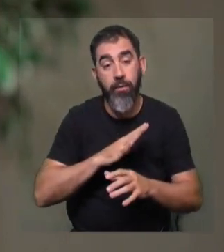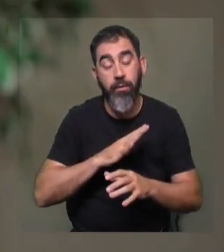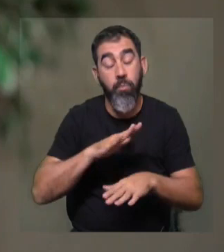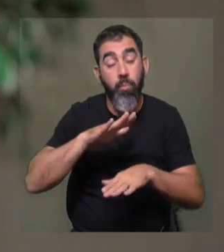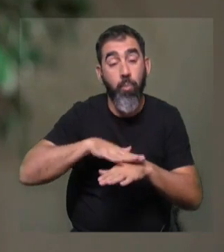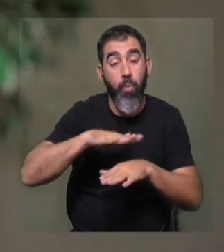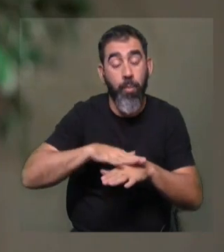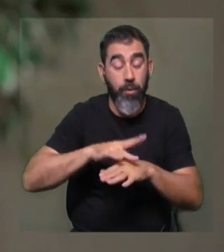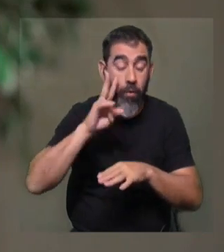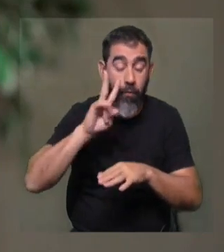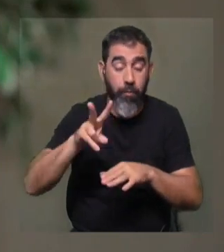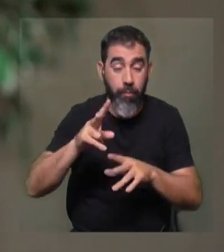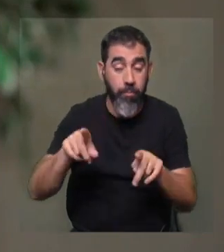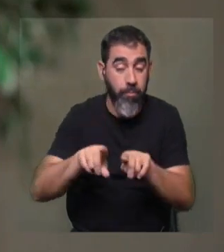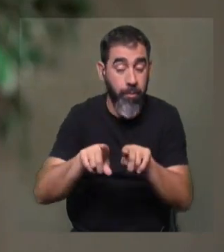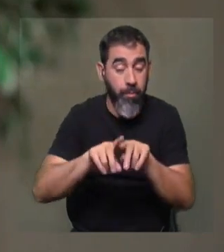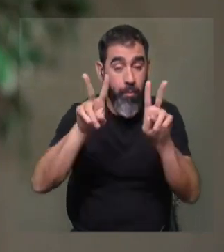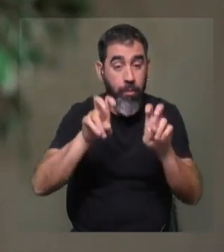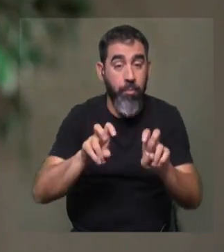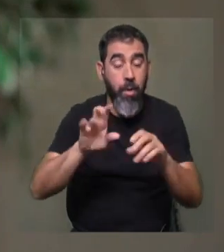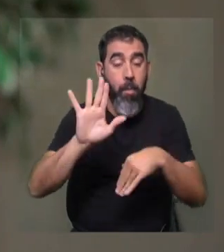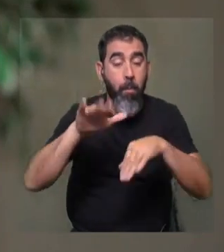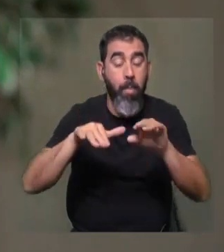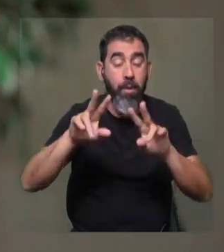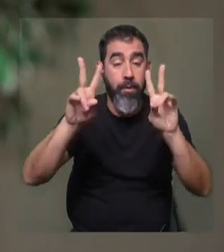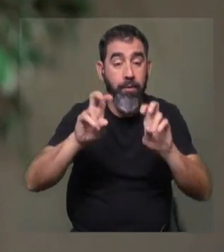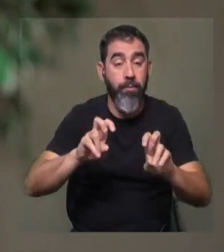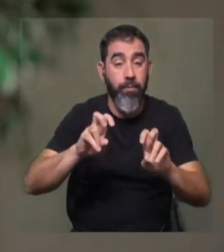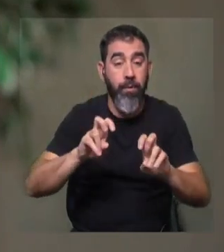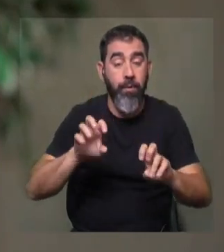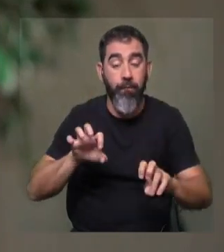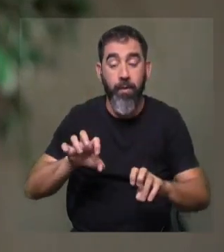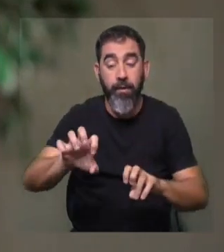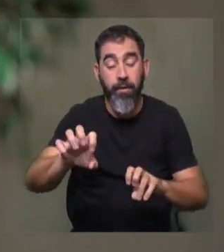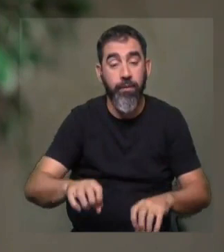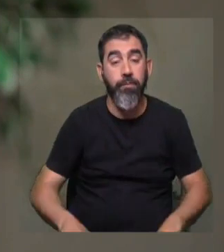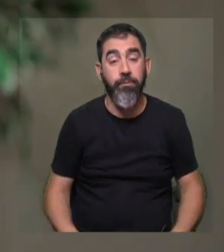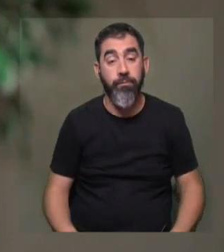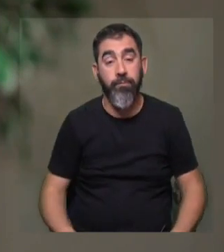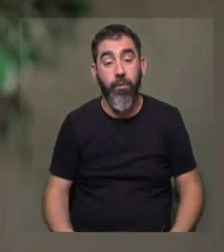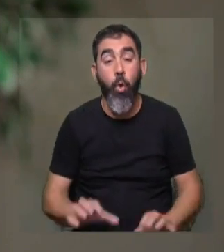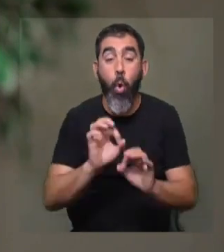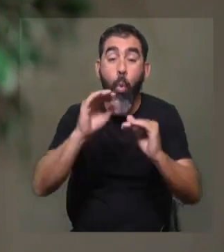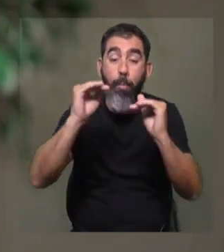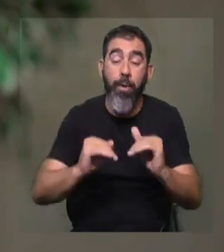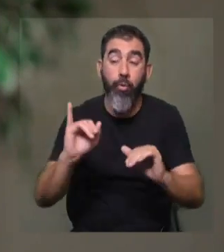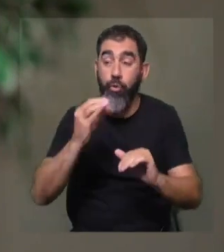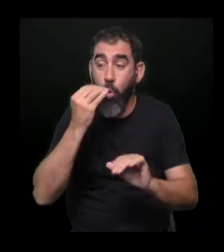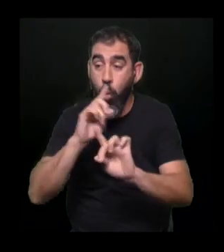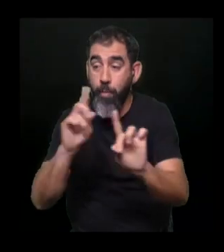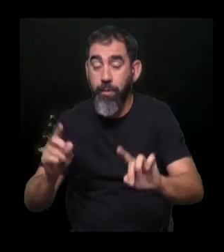momento, digamos, vimos que se correlacionaba con tener una mayor abundancia de determinada bacteria o una menor abundancia de determinada